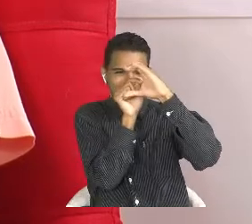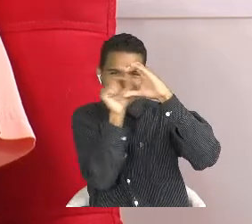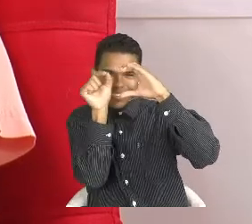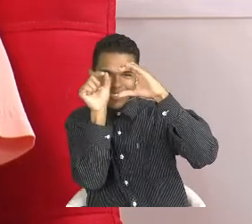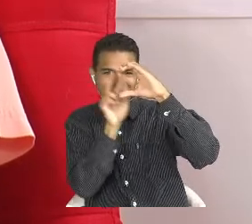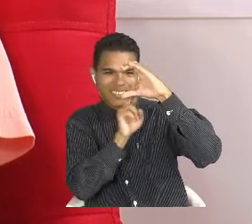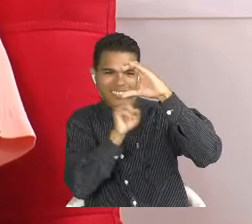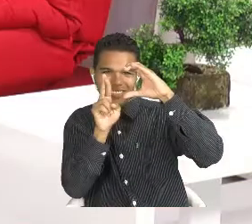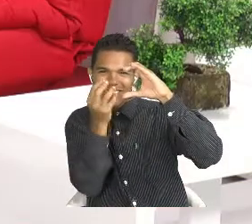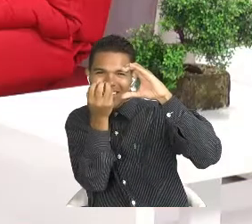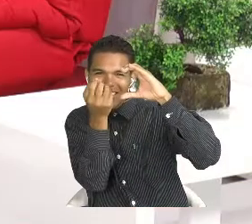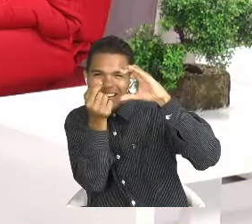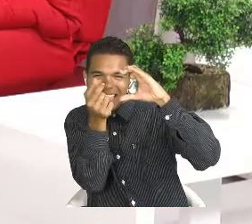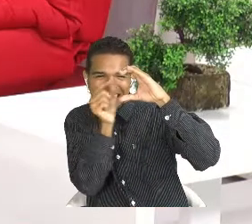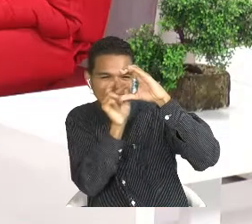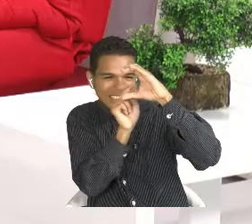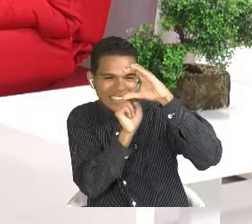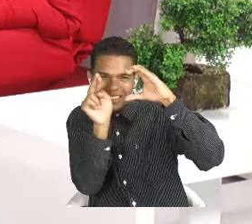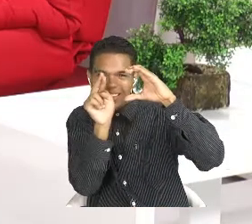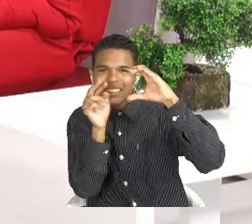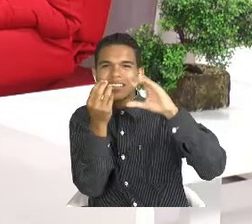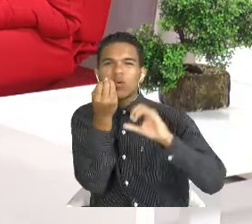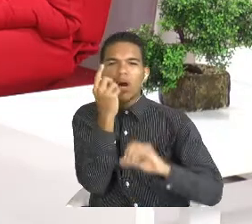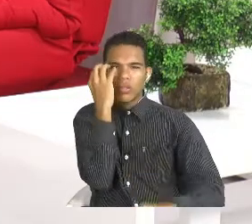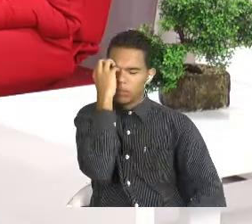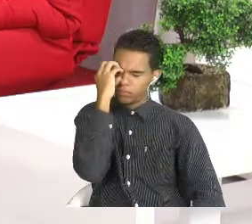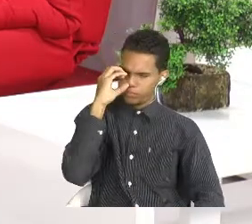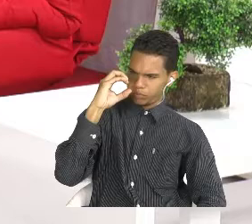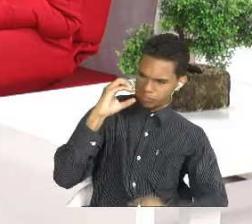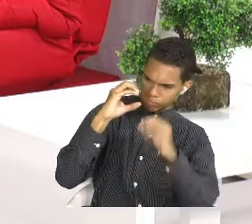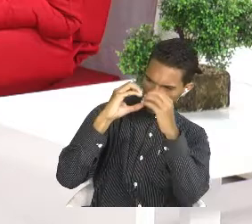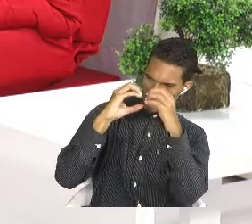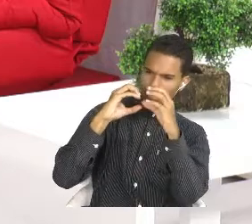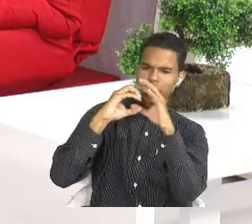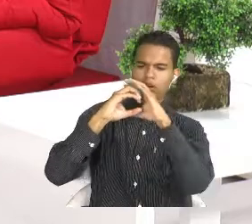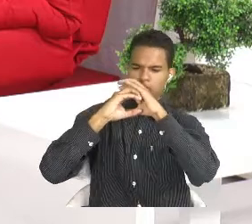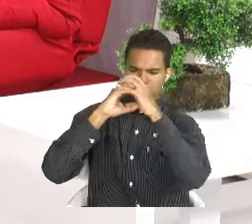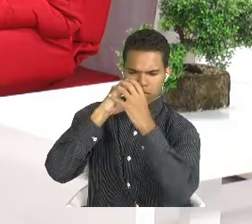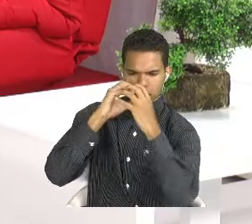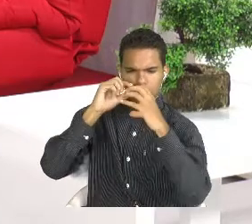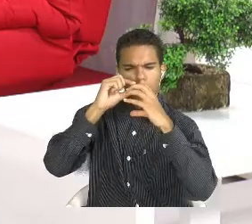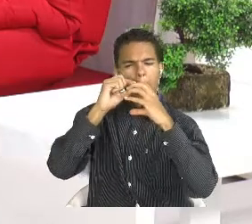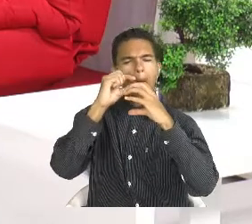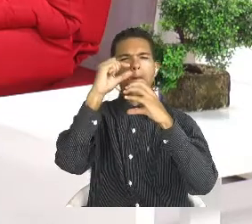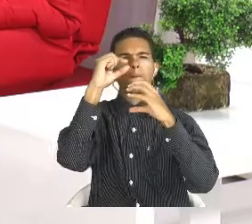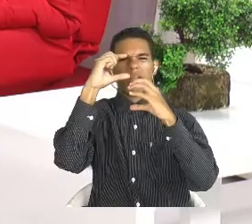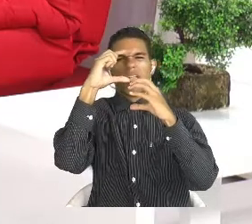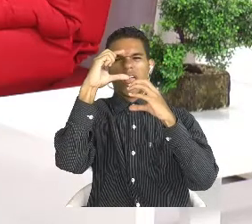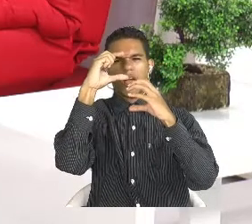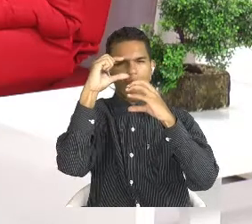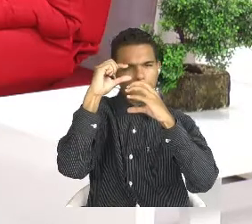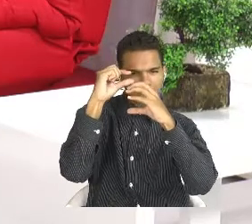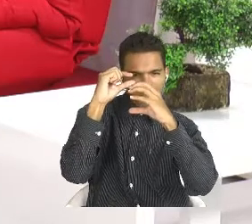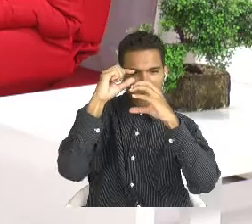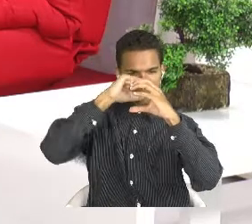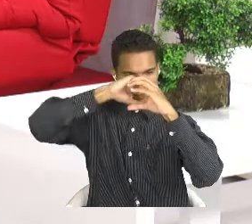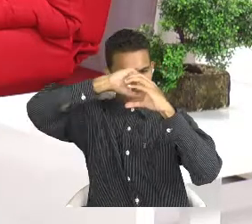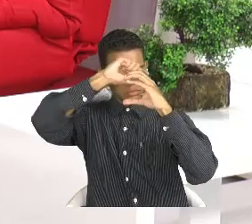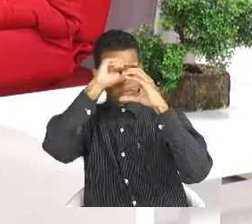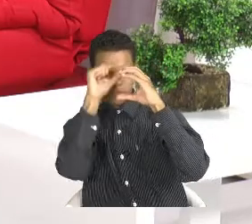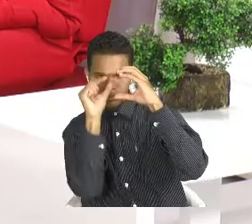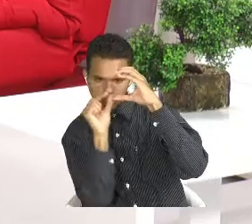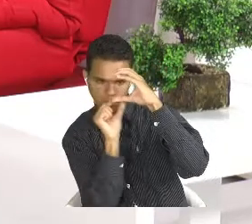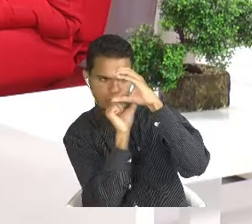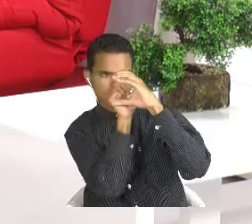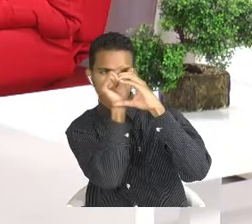la presión real de la persona con base en su grosor corneal, y existen exámenes complementarios de última tecnología como el OCT,